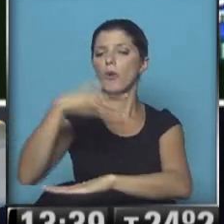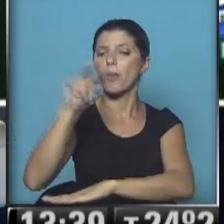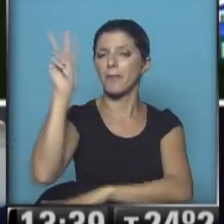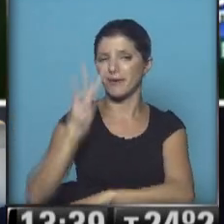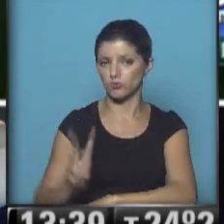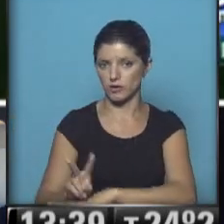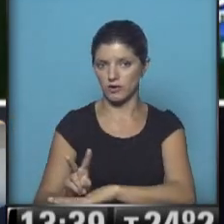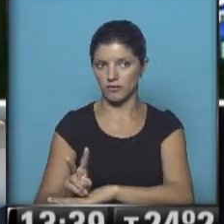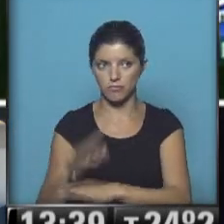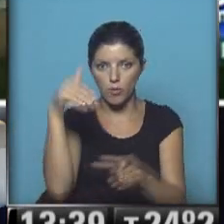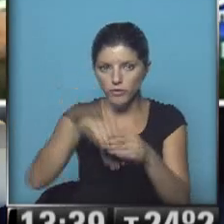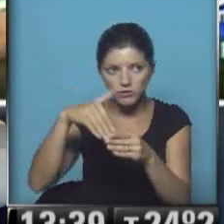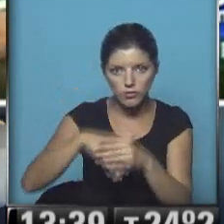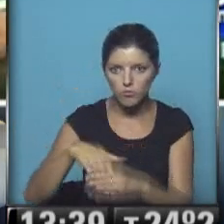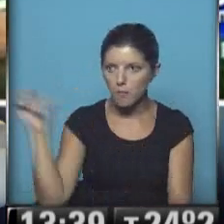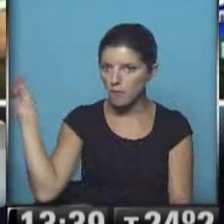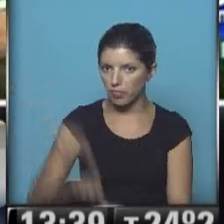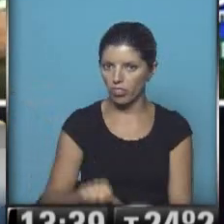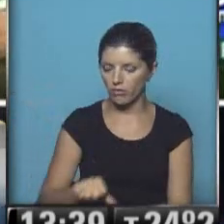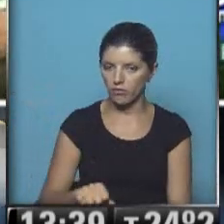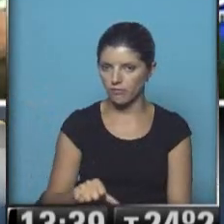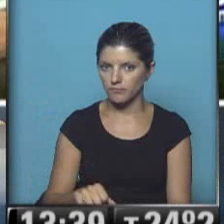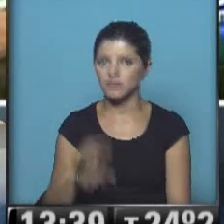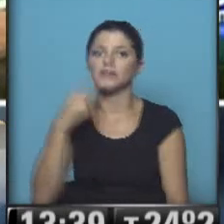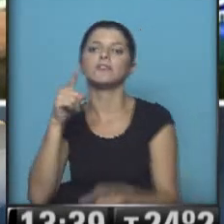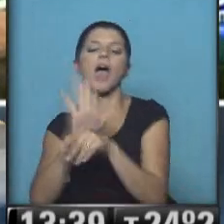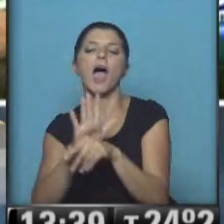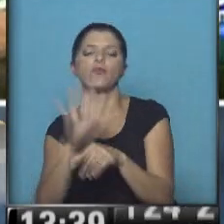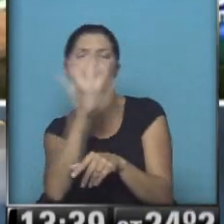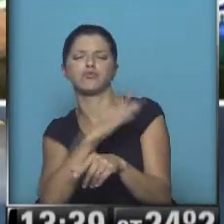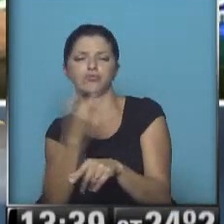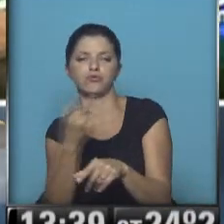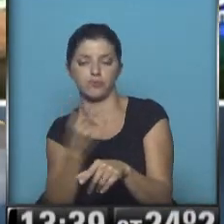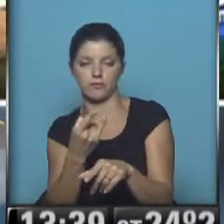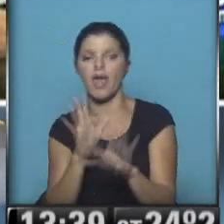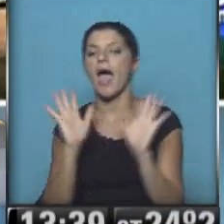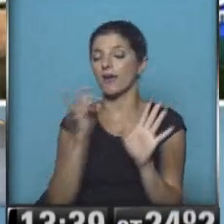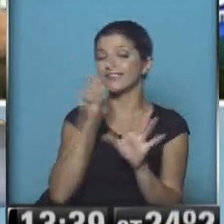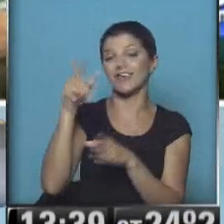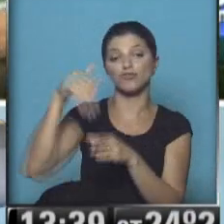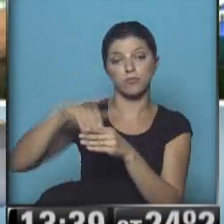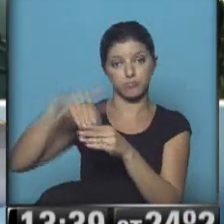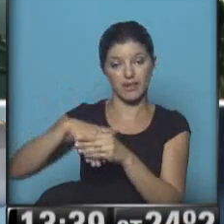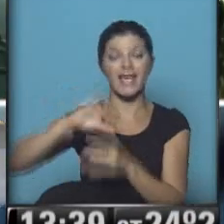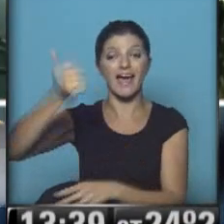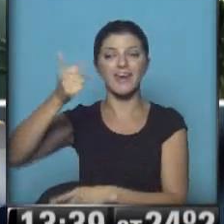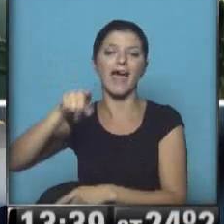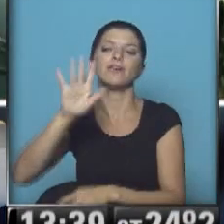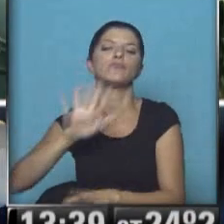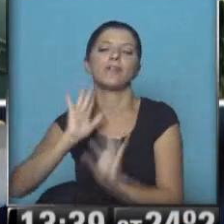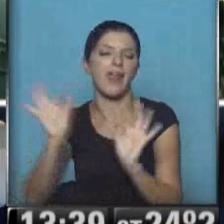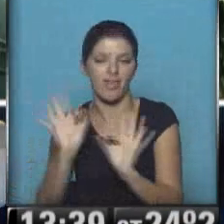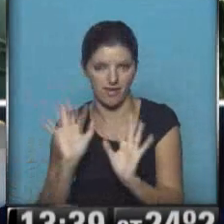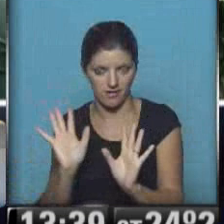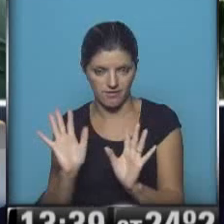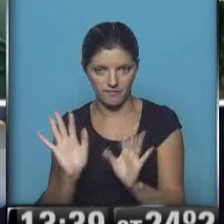pero cuando hay elecciones las pierden y ahí dicen hay fraude cuando las ganan en las alcaldías que ahí no dicen que hay fraude sí Entonces